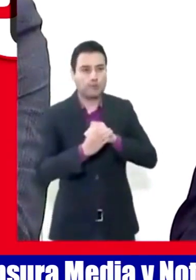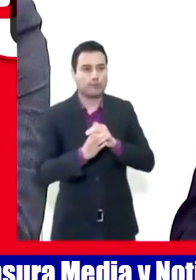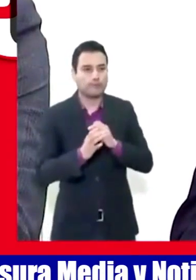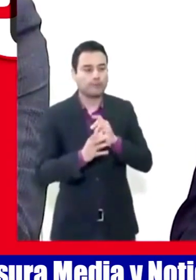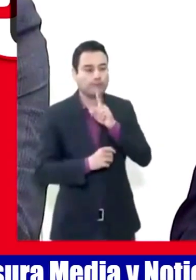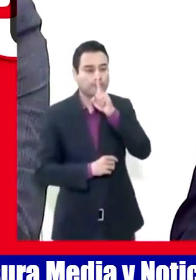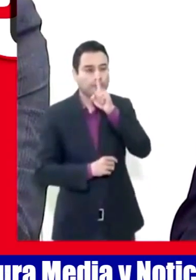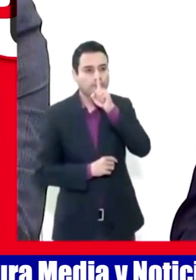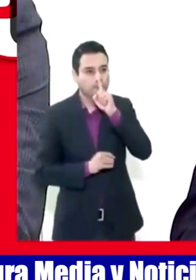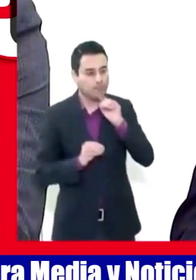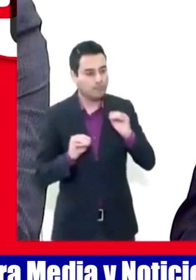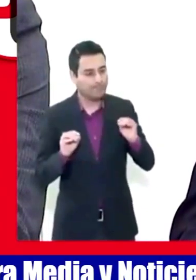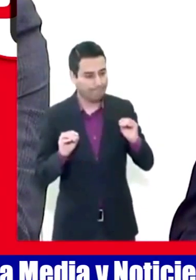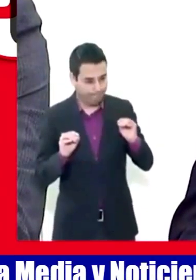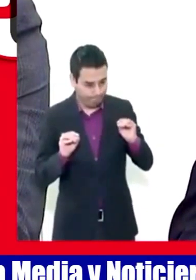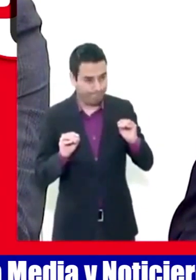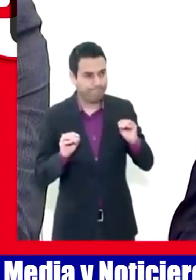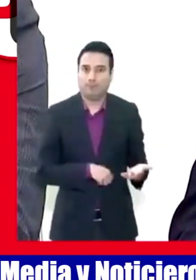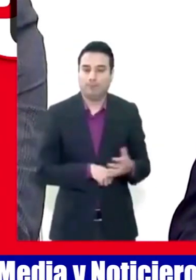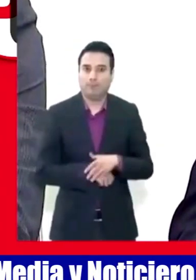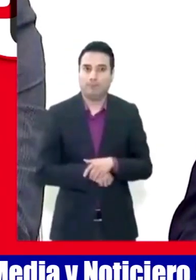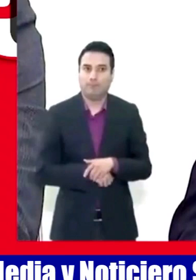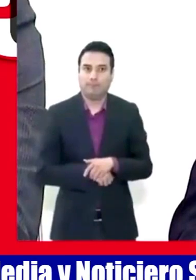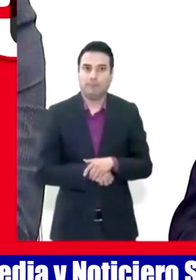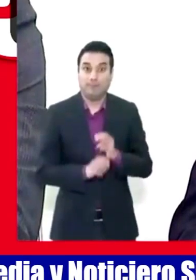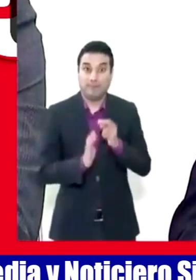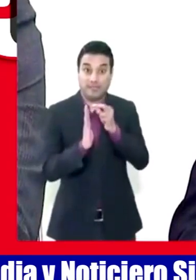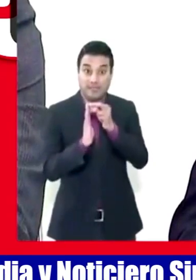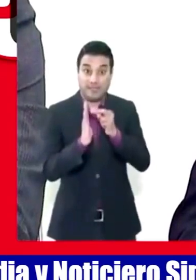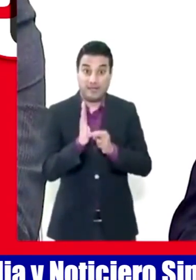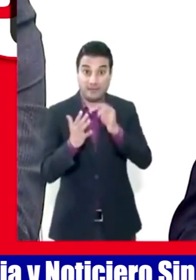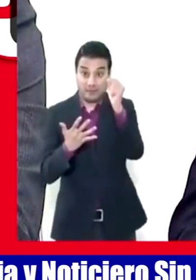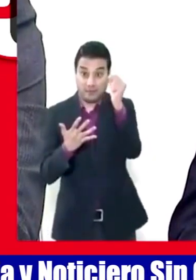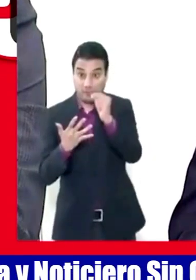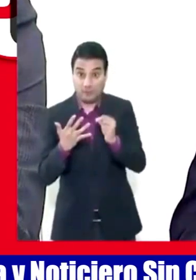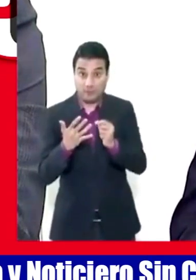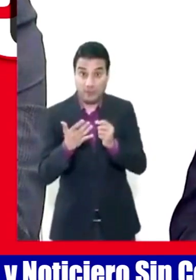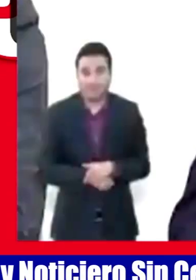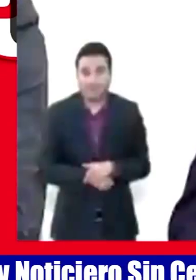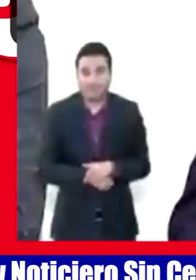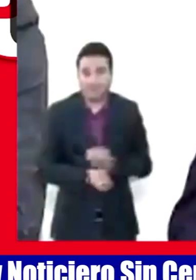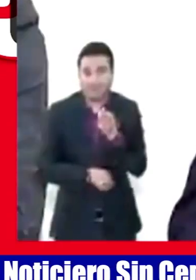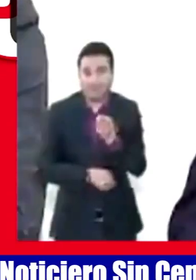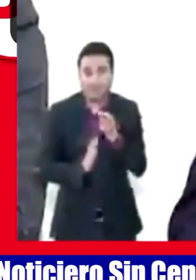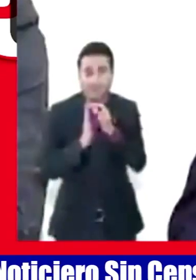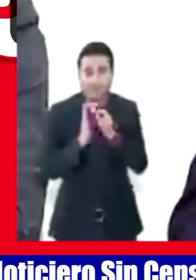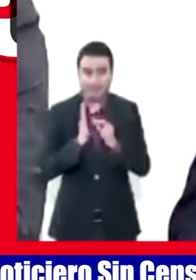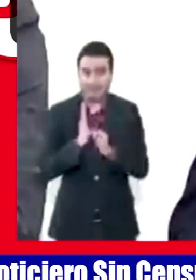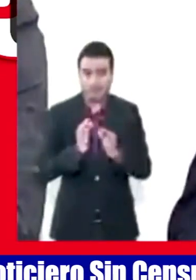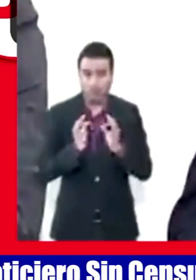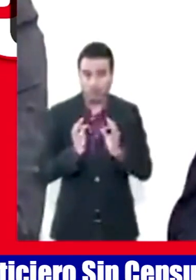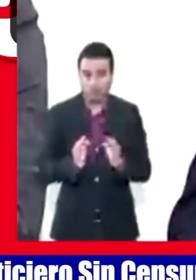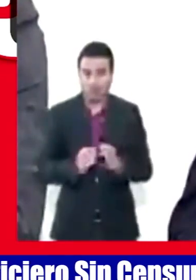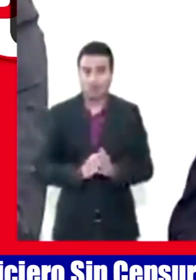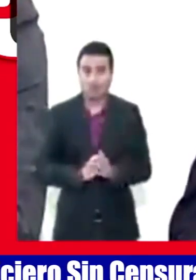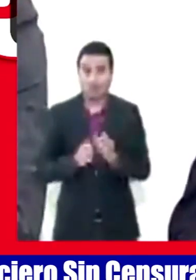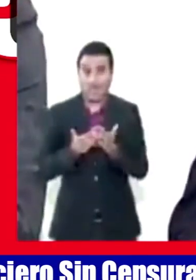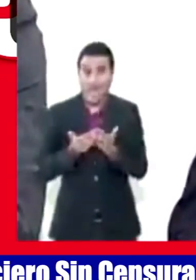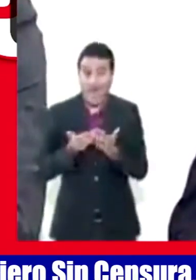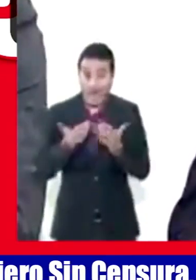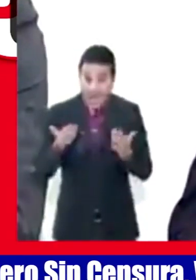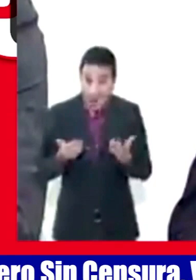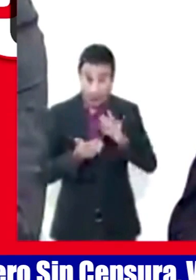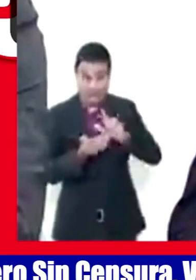argumentar reglas puestas y que no garantice la reforma que hoy está en proceso